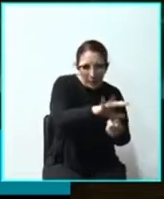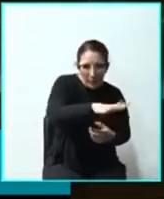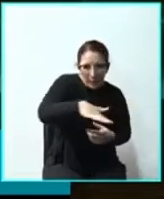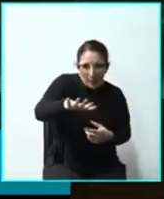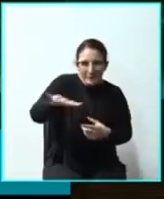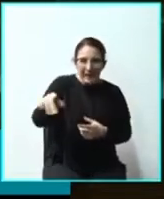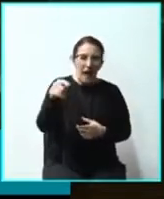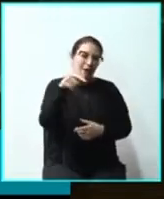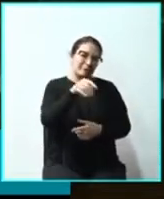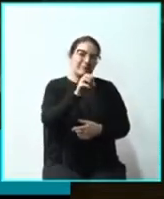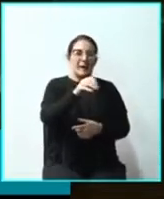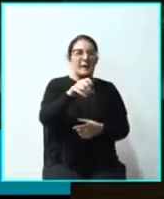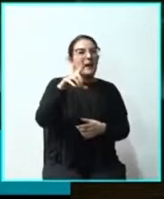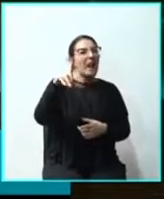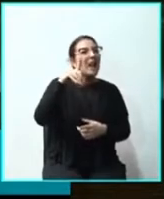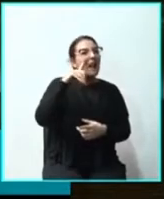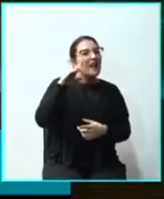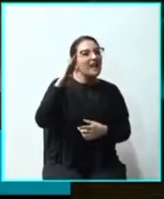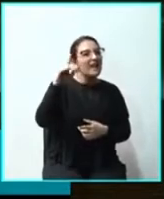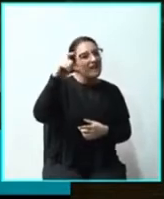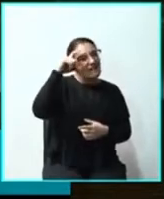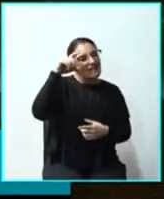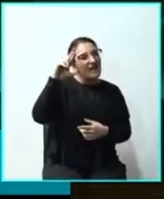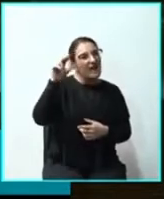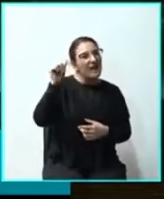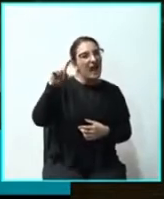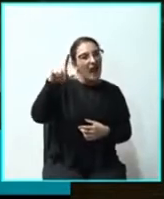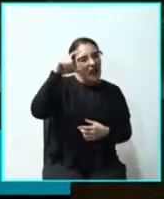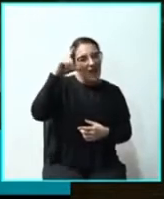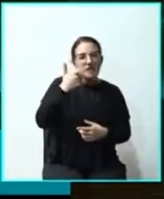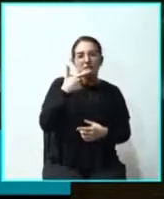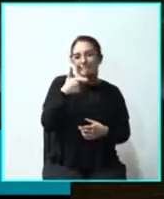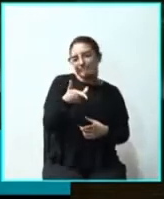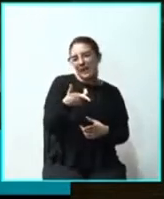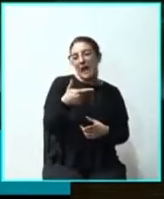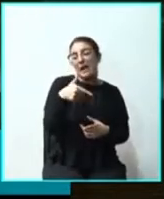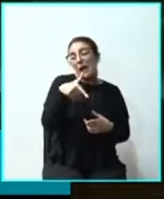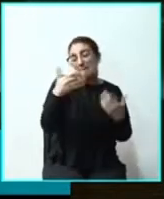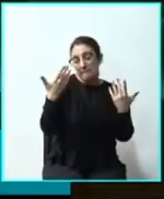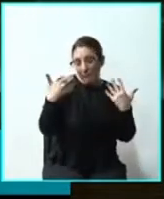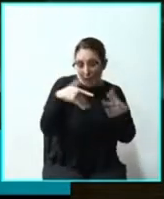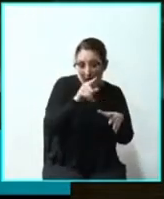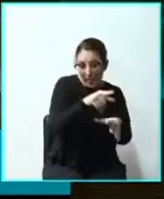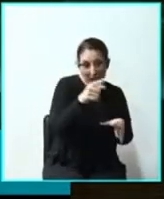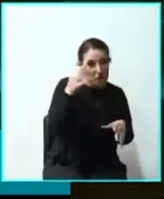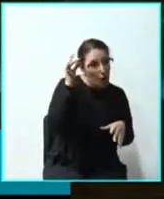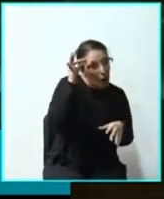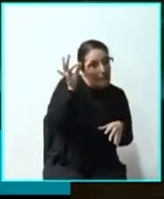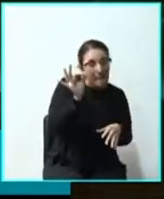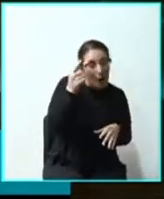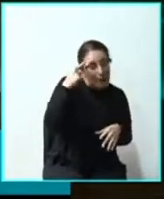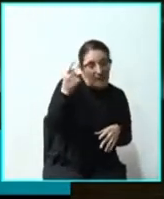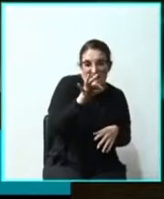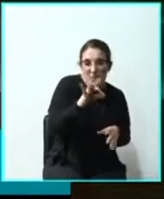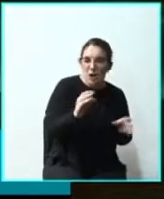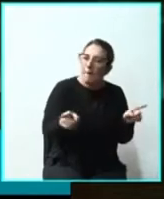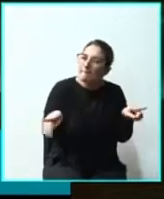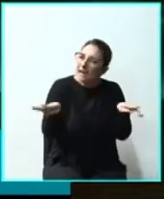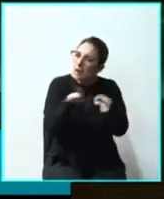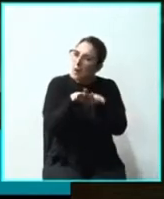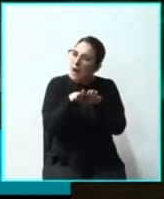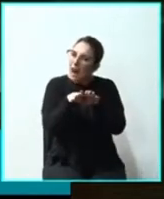y que en muchos temas pueden tener opiniones parecidas a la fuerza gobernante de la Ciudad de Buenos Aires, sin embargo se dan